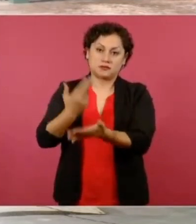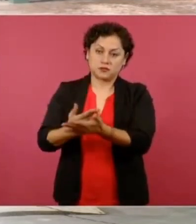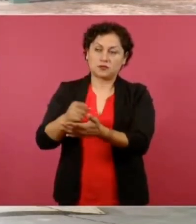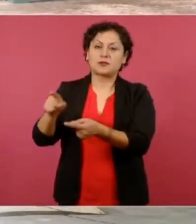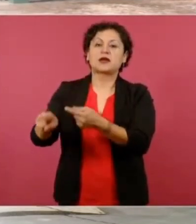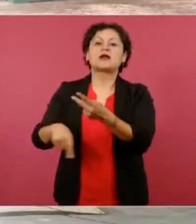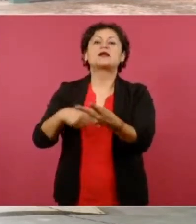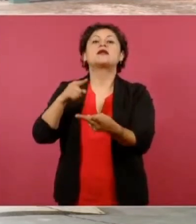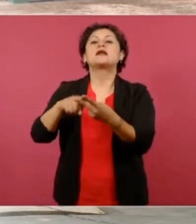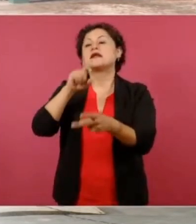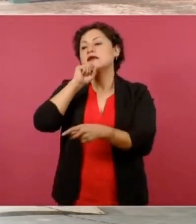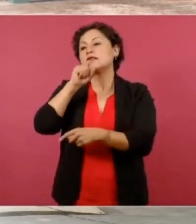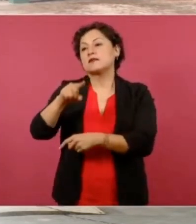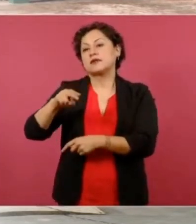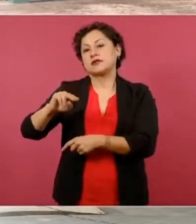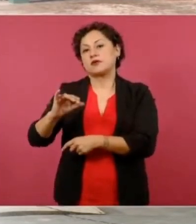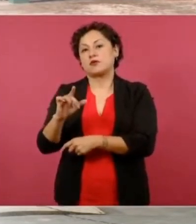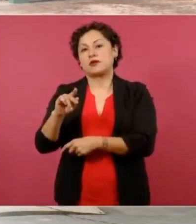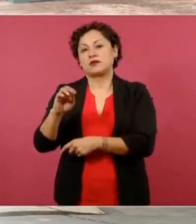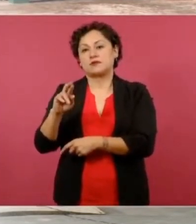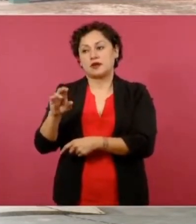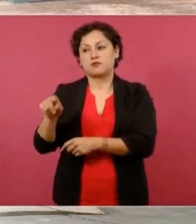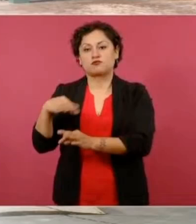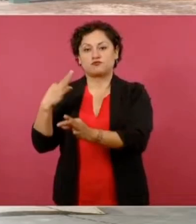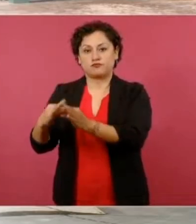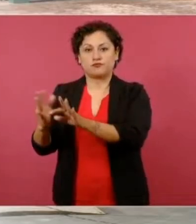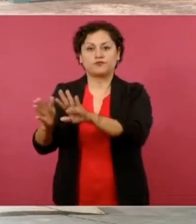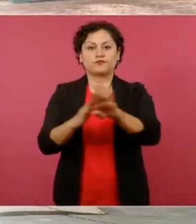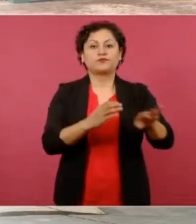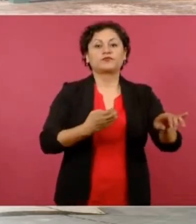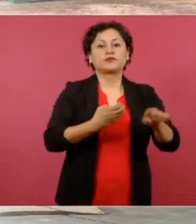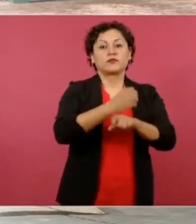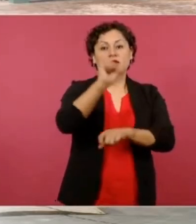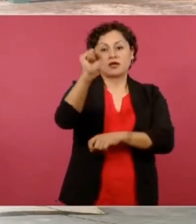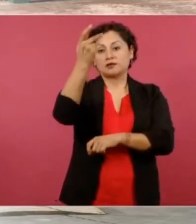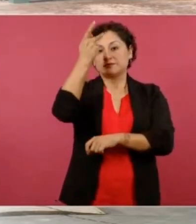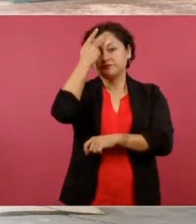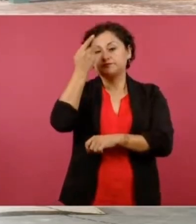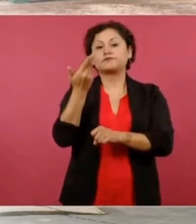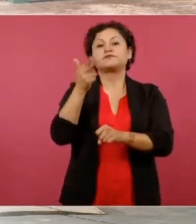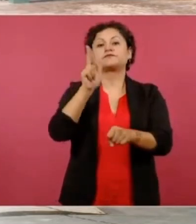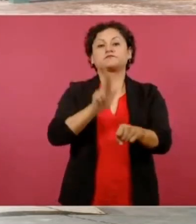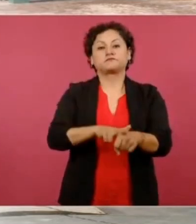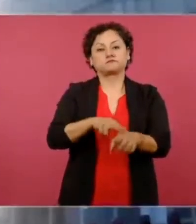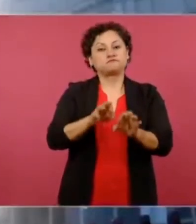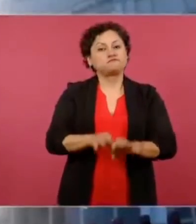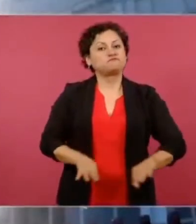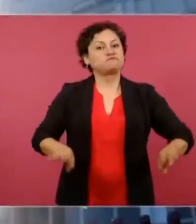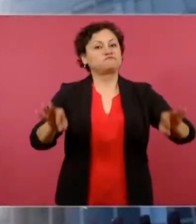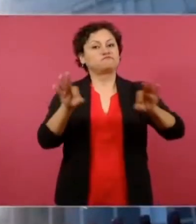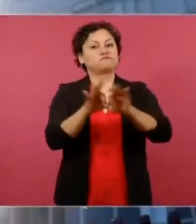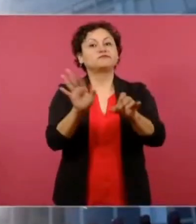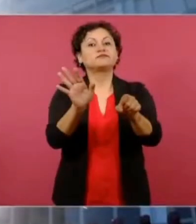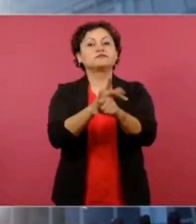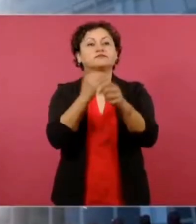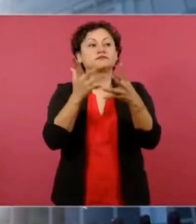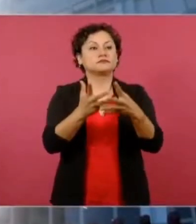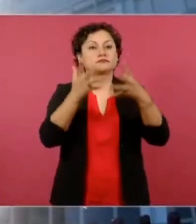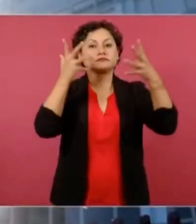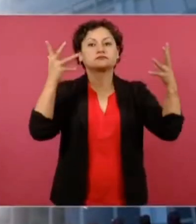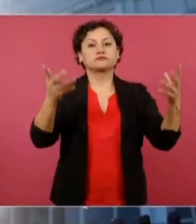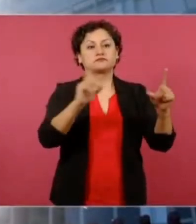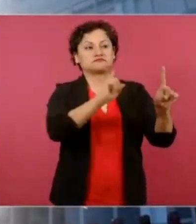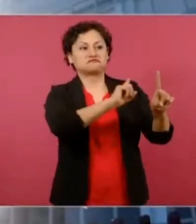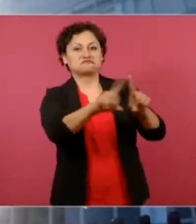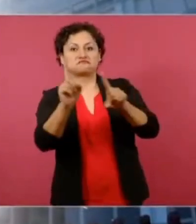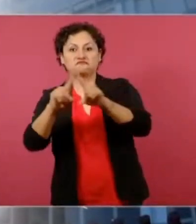Bravo, que también ya entró en operaciones. En San Luis Potosí hay un hospital emblemático también por la cantidad de especialistas y por la gran capacidad